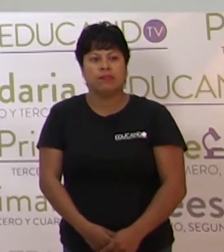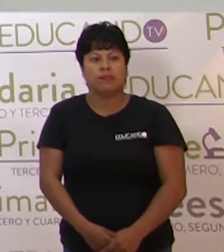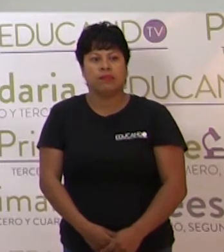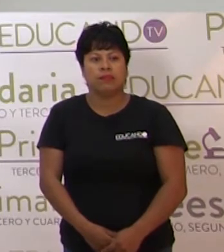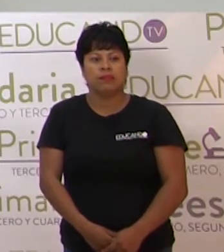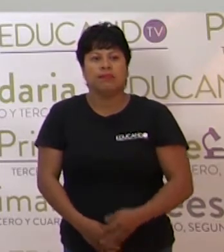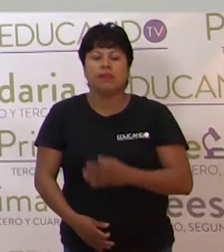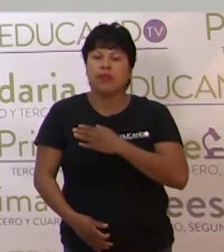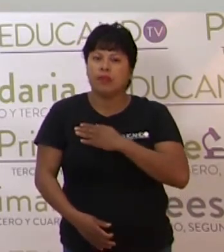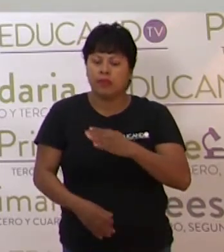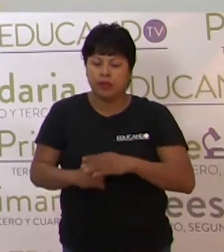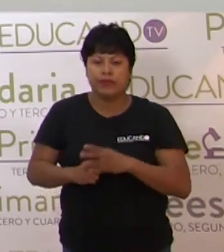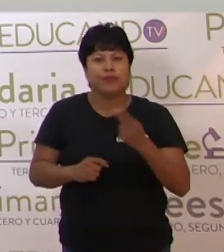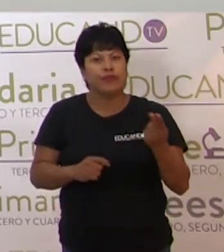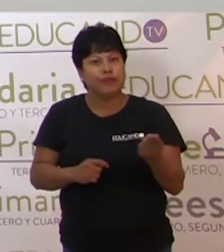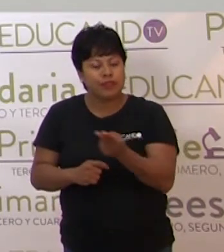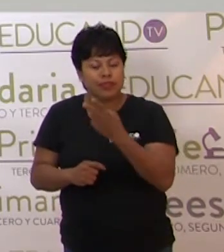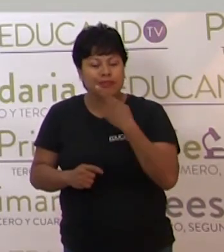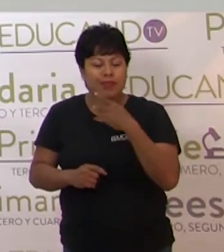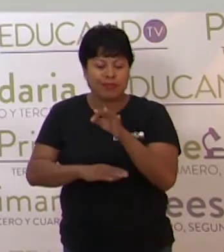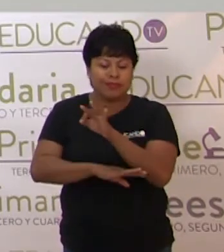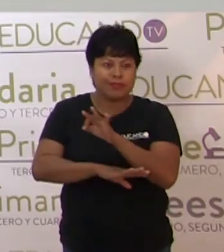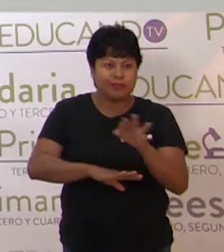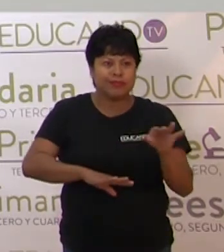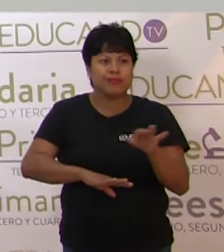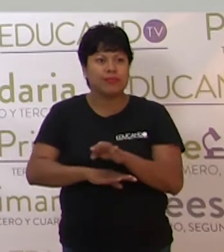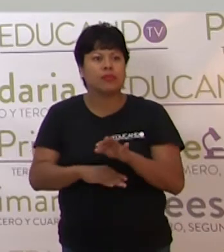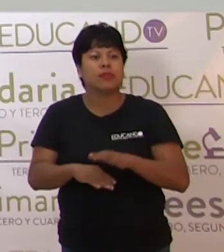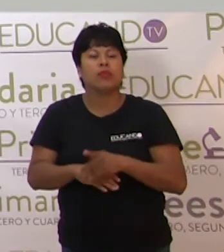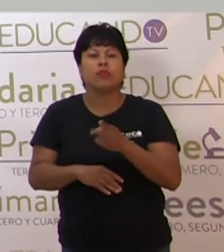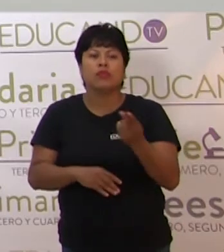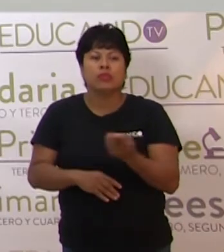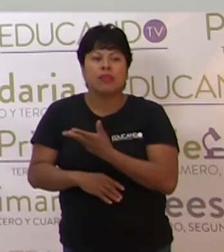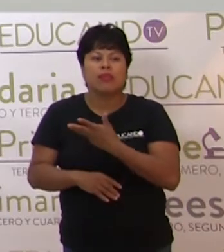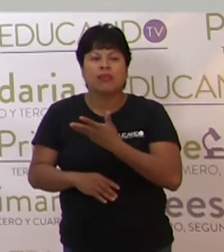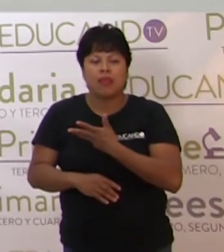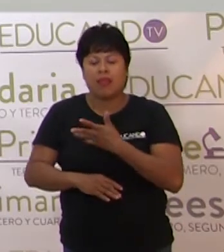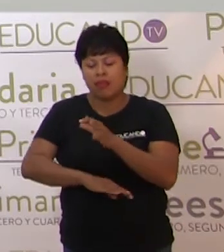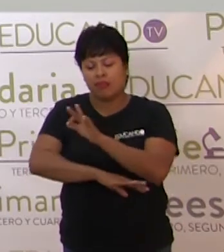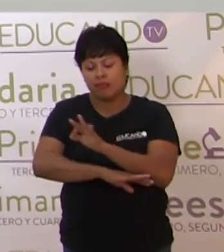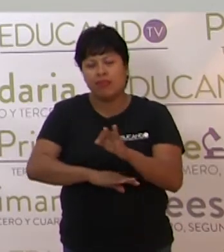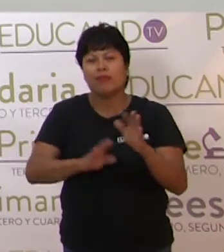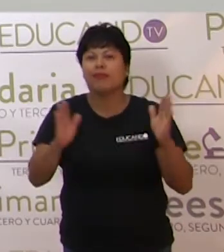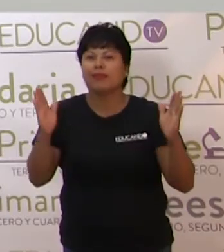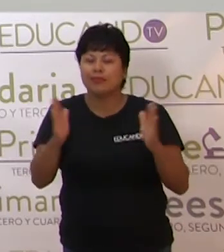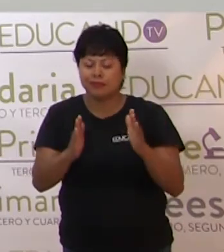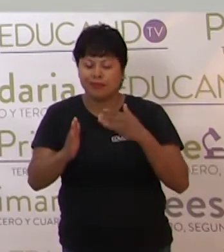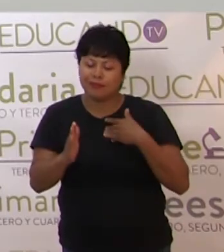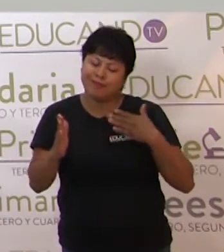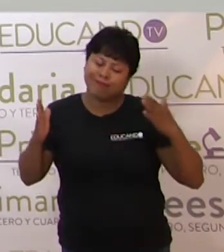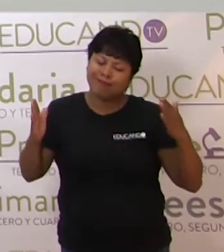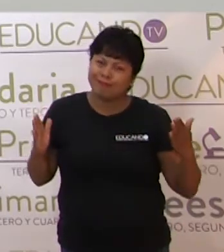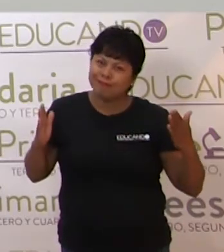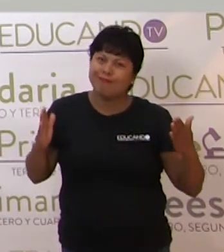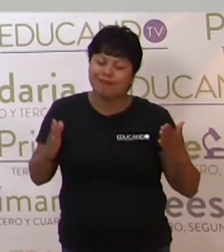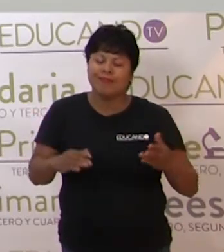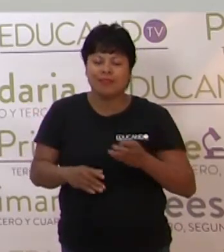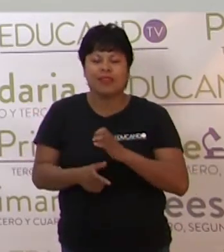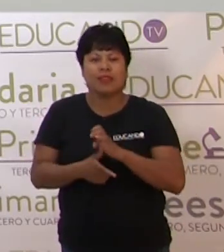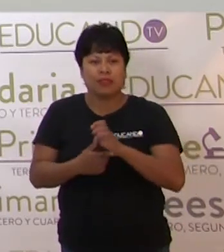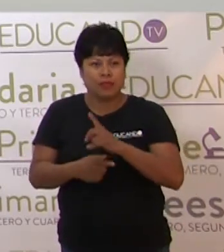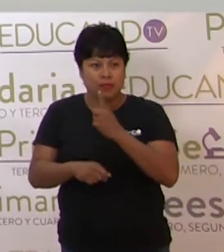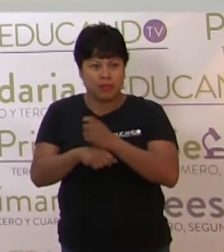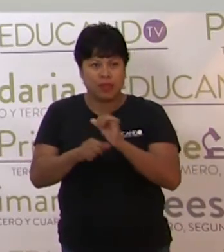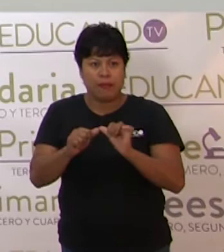bueno a ustedes les va a quedar mucho mejor trazado porque tienen su confort méjico pequeño y bueno ahora vamos ya trazamos la